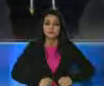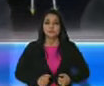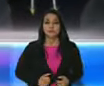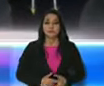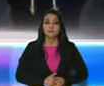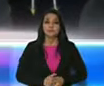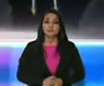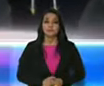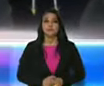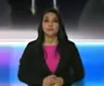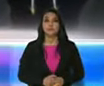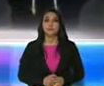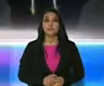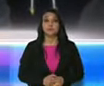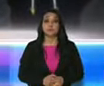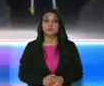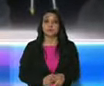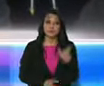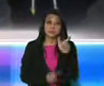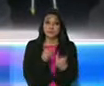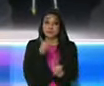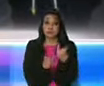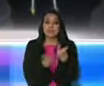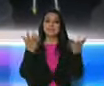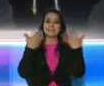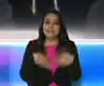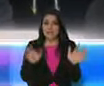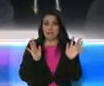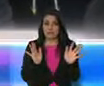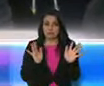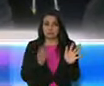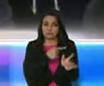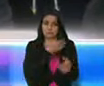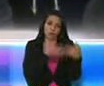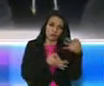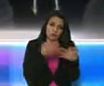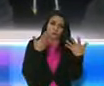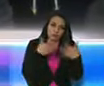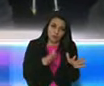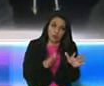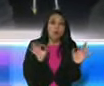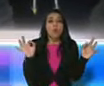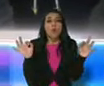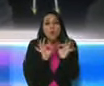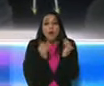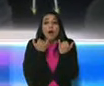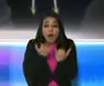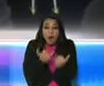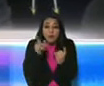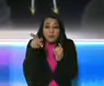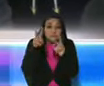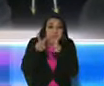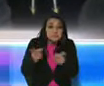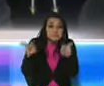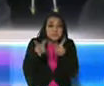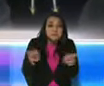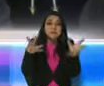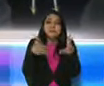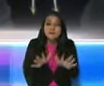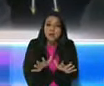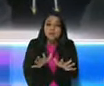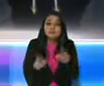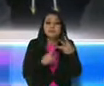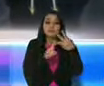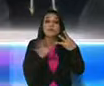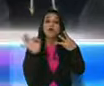justicia tanto de personas que ya han sido procesadas o que ya están siendo investigadas como